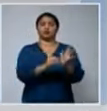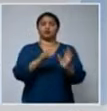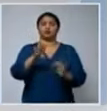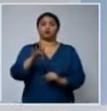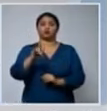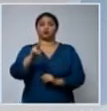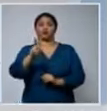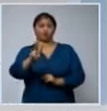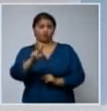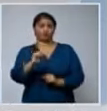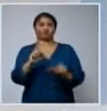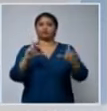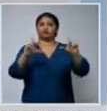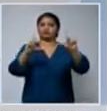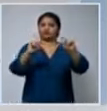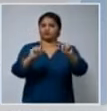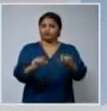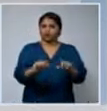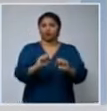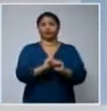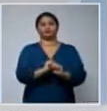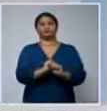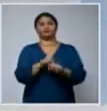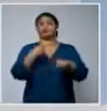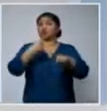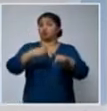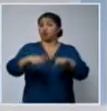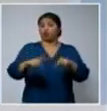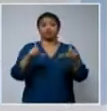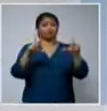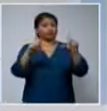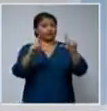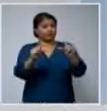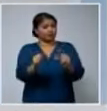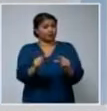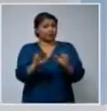14.492, y disminuye una cifra de